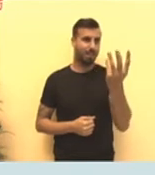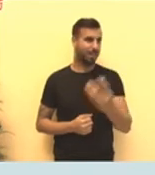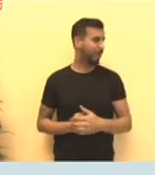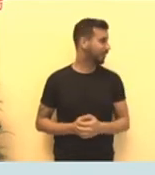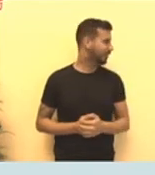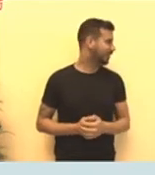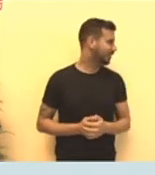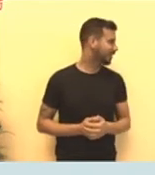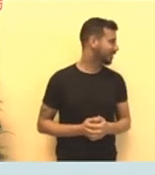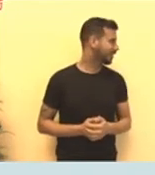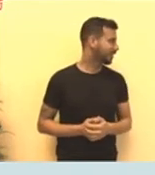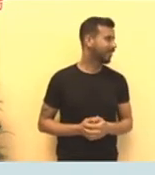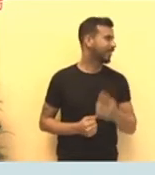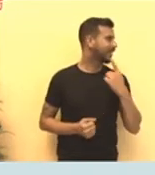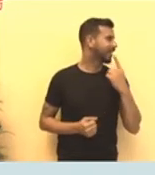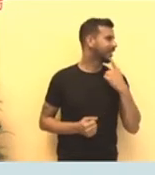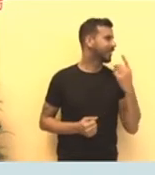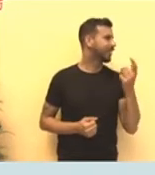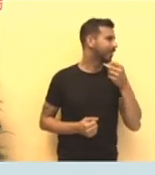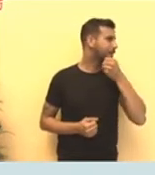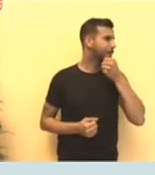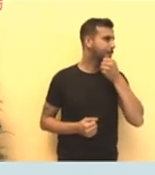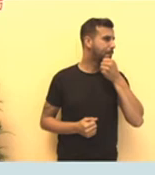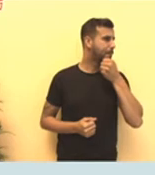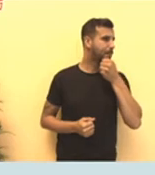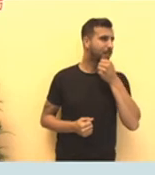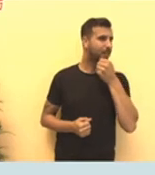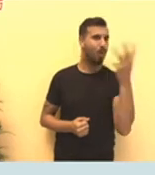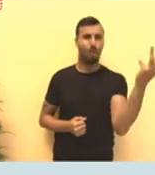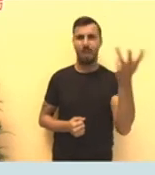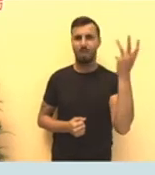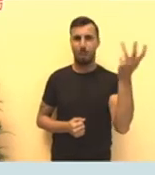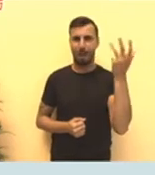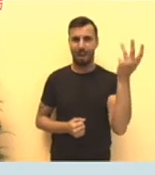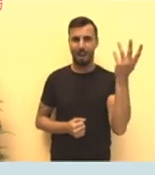A ver, ¿quién dice algo? ¿Quién le pasa el micro? ¿Qué ven ustedes ahí?